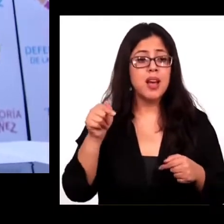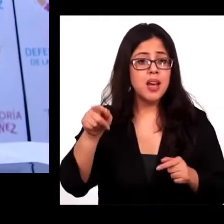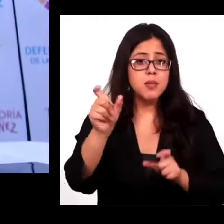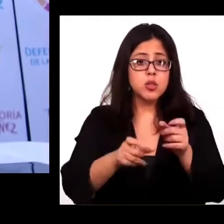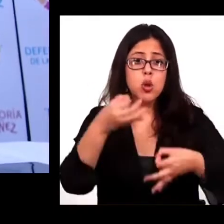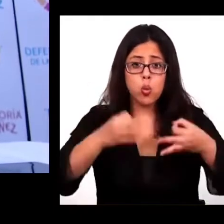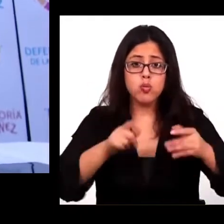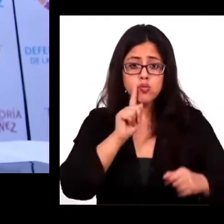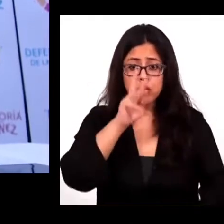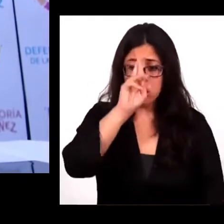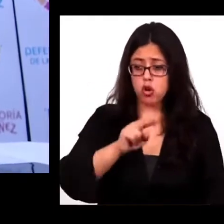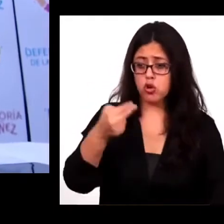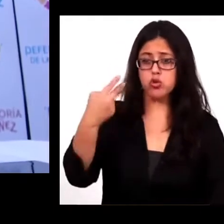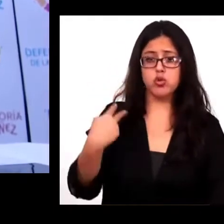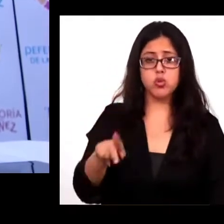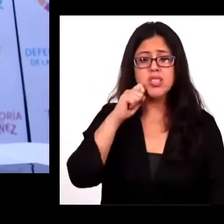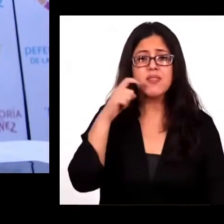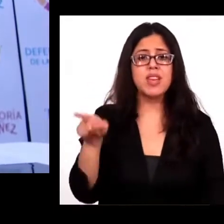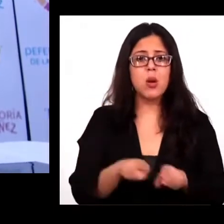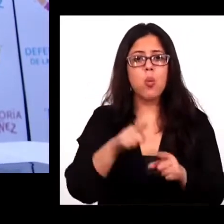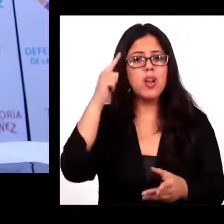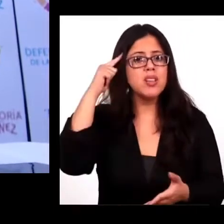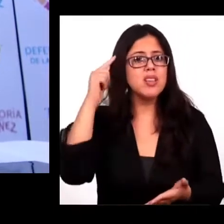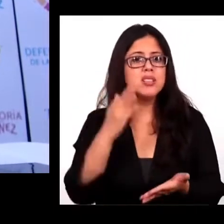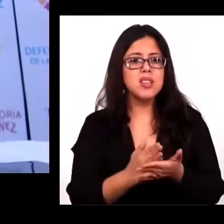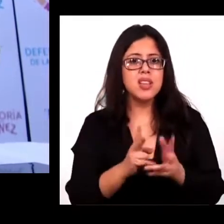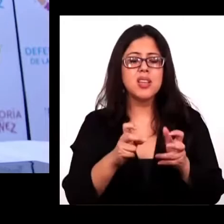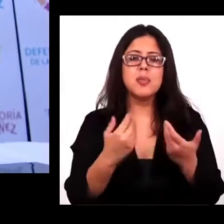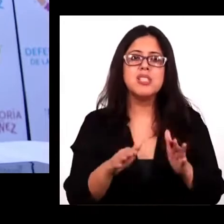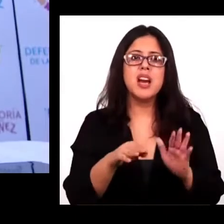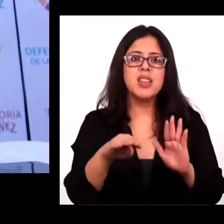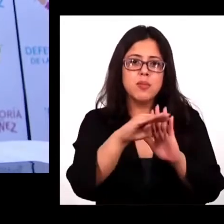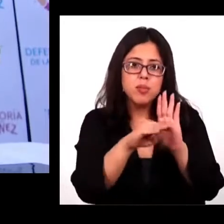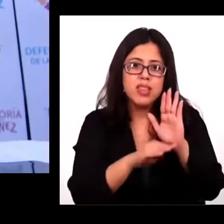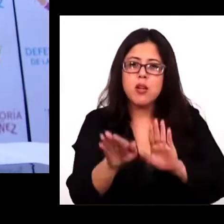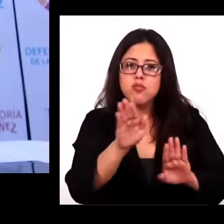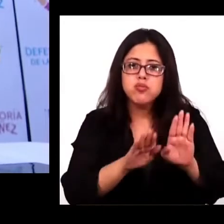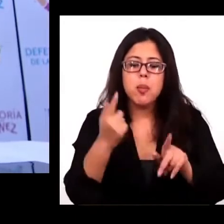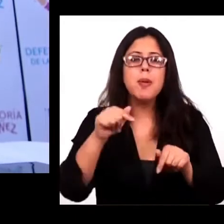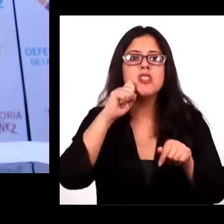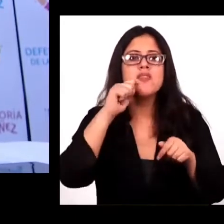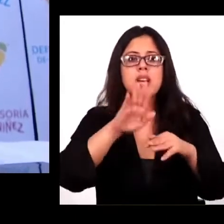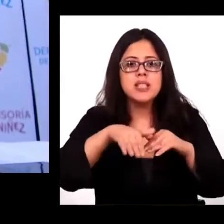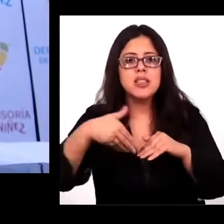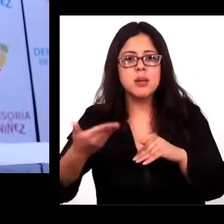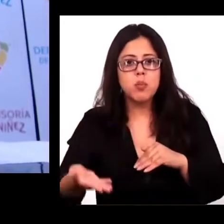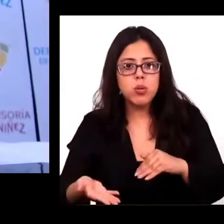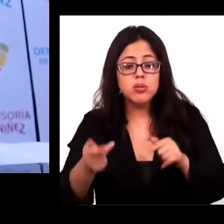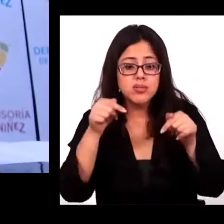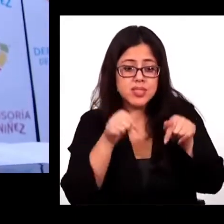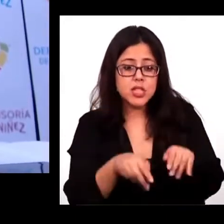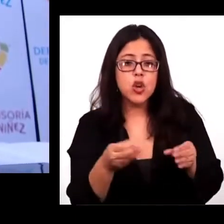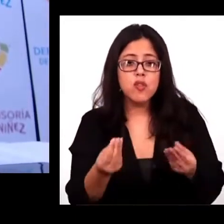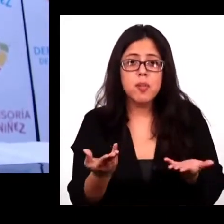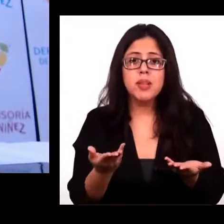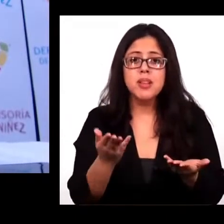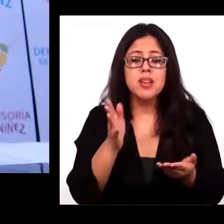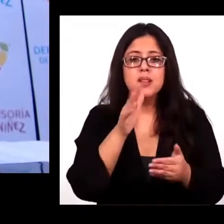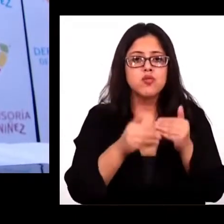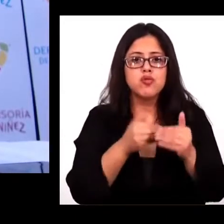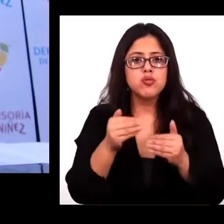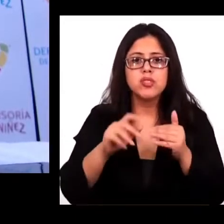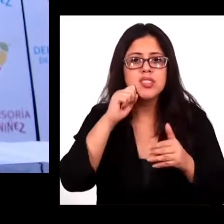un rol, ¿no?, que tiene que ver con decidir eventualmente medidas cautelares, pero eso es una etapa posterior. Y acá lo que claramente no está funcionando tiene que ver